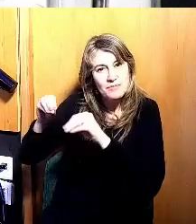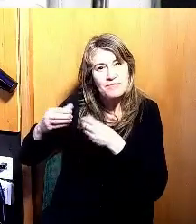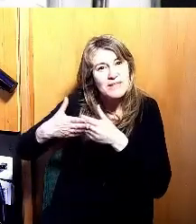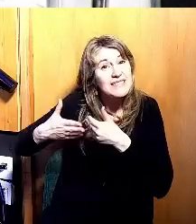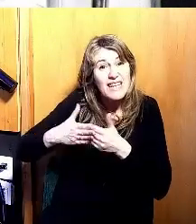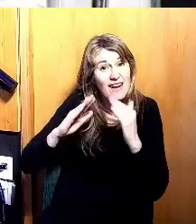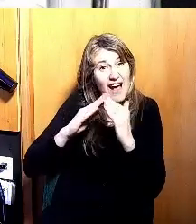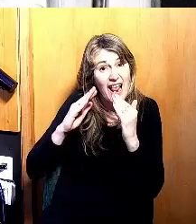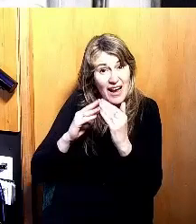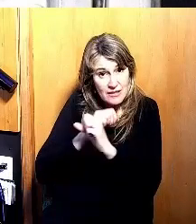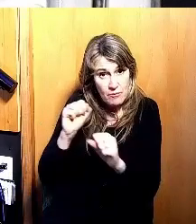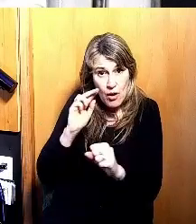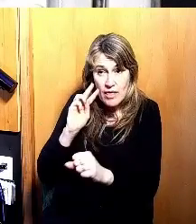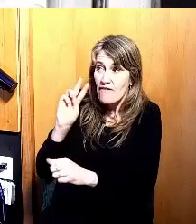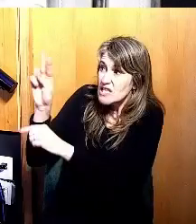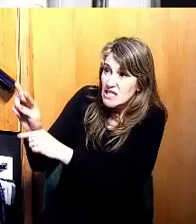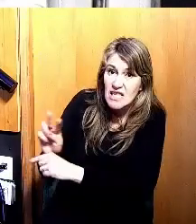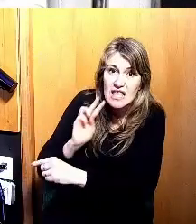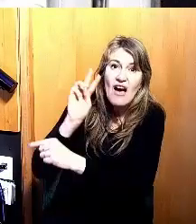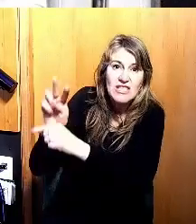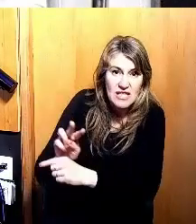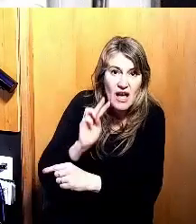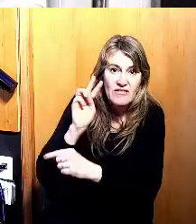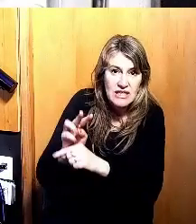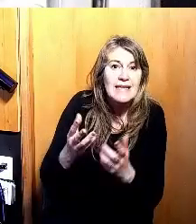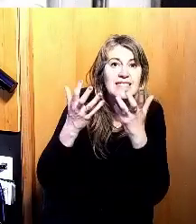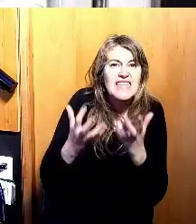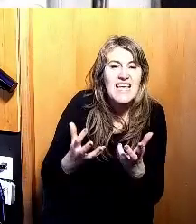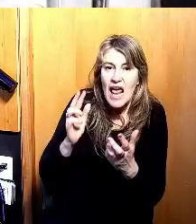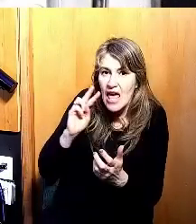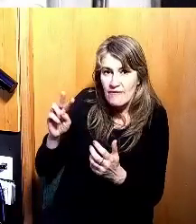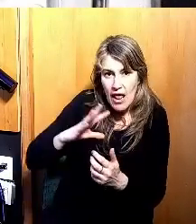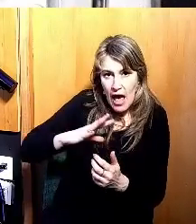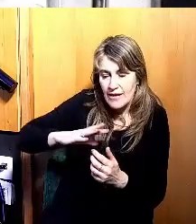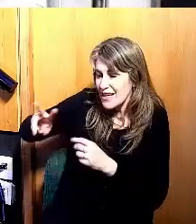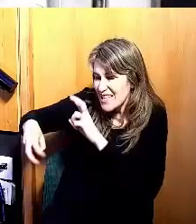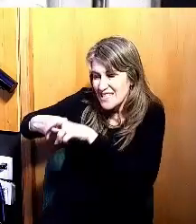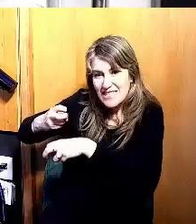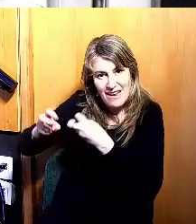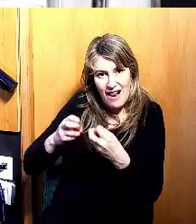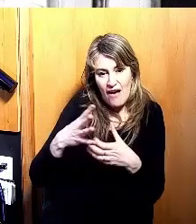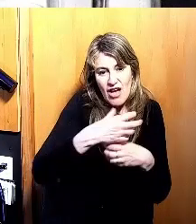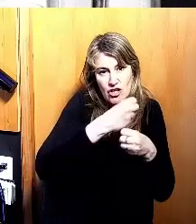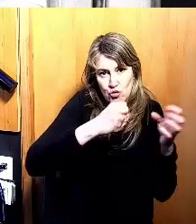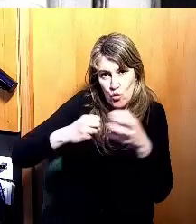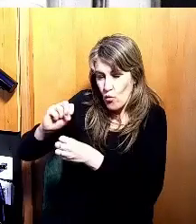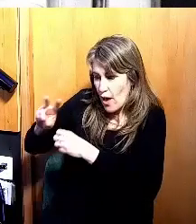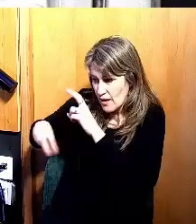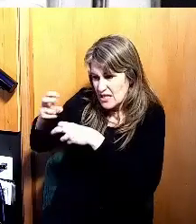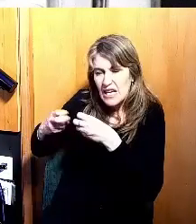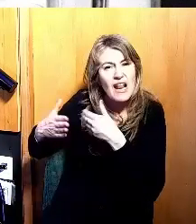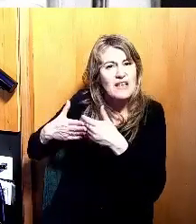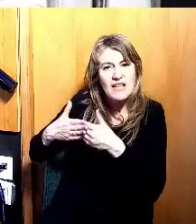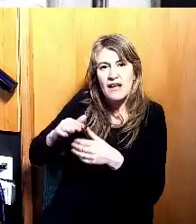y que se pueden ir a visitar en cualquier momento que uno se quiera interiorizar sobre el tema, están ahí y les aseguro que en 10 minutos 15 de una